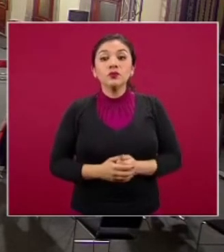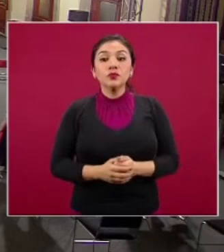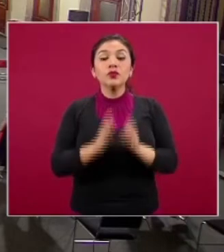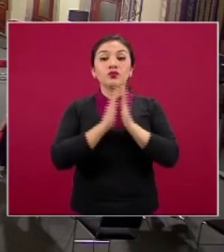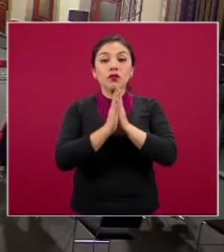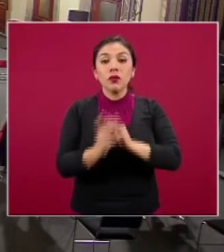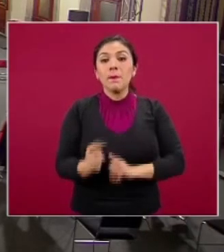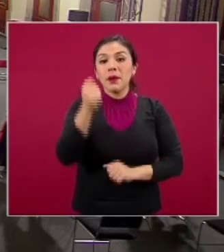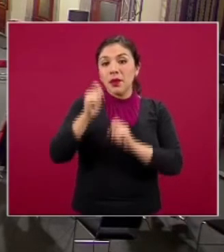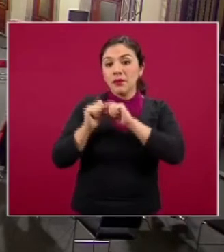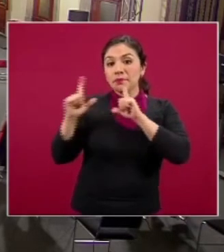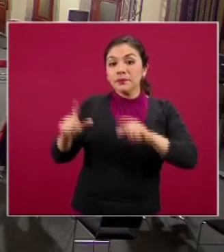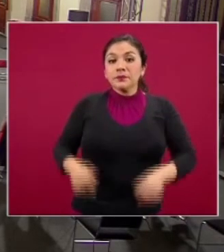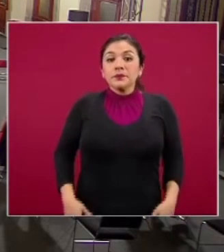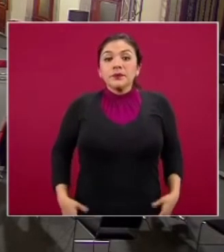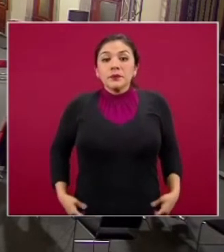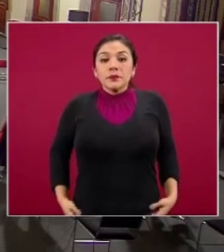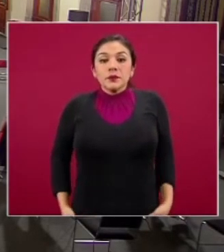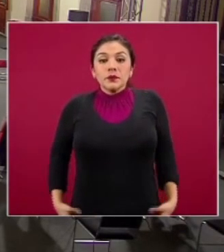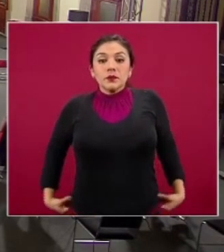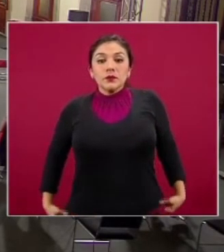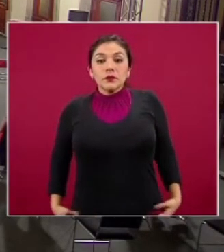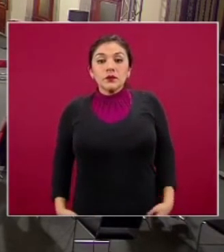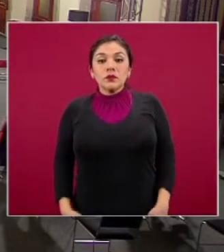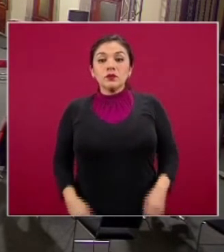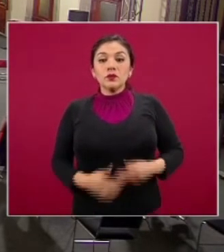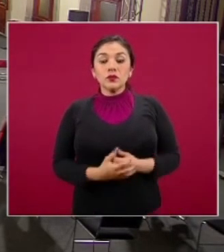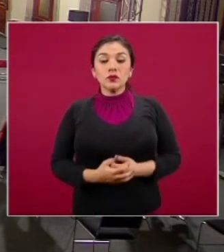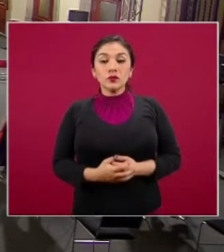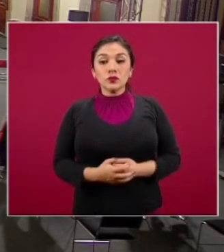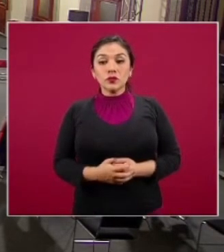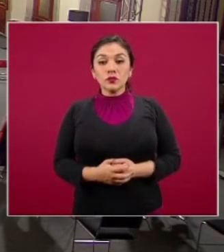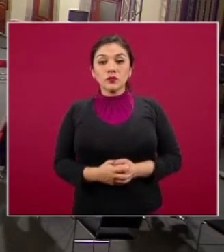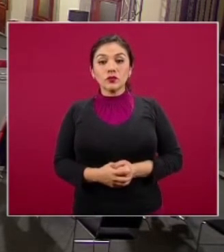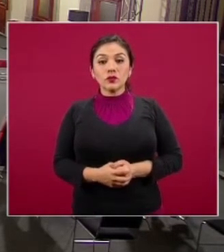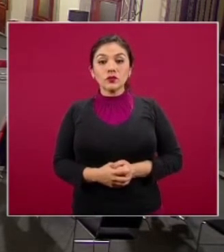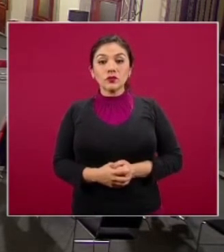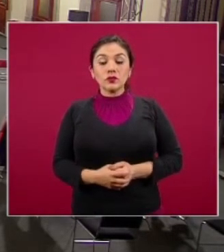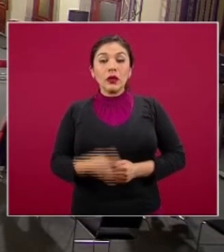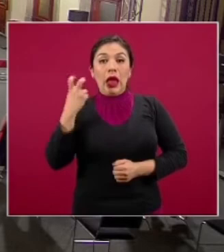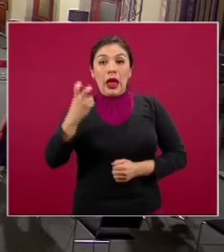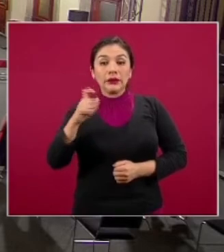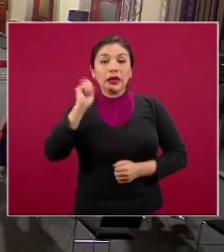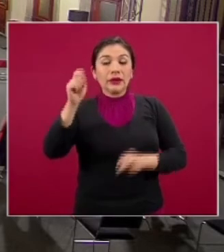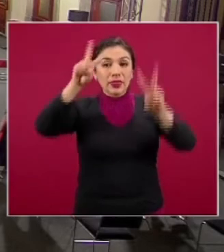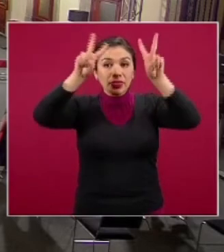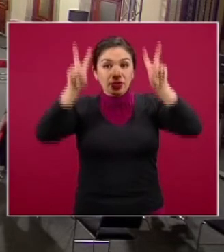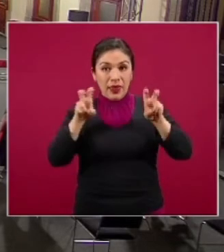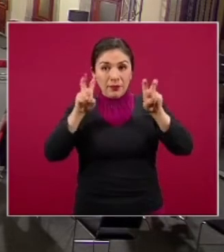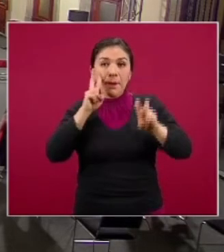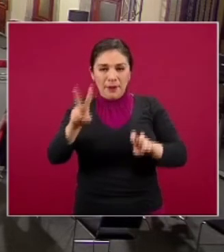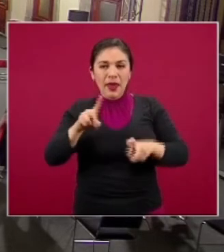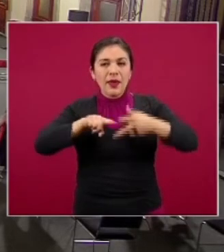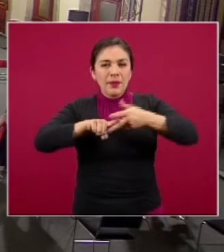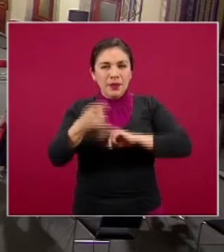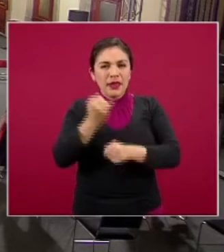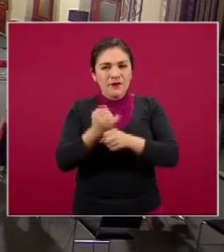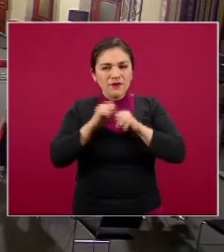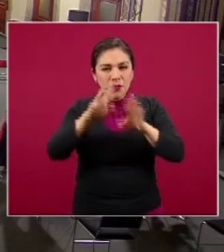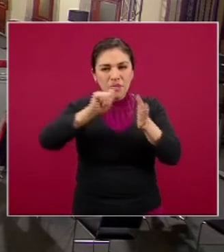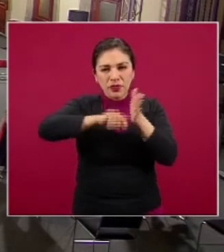pasan la primera diapositiva, por favor. Bueno, esta es la parte temática. Si vemos el inicio del informe